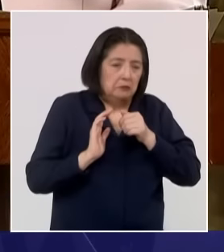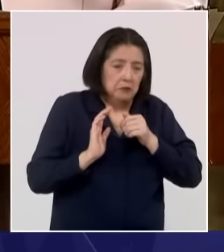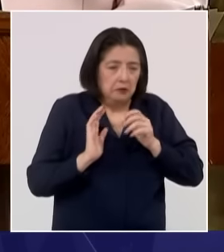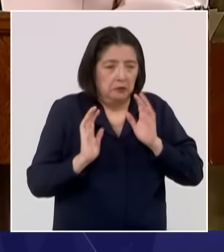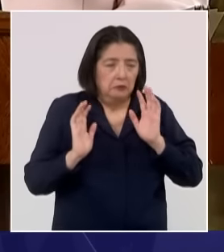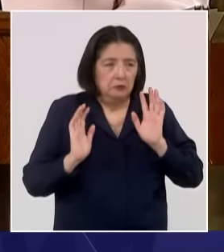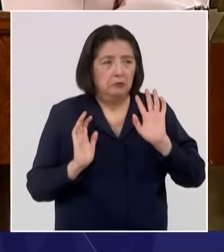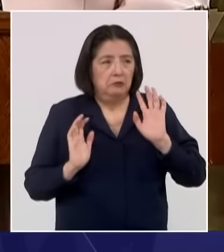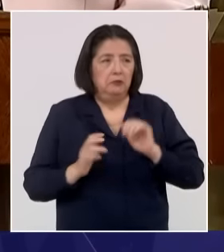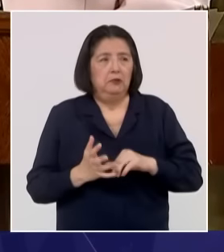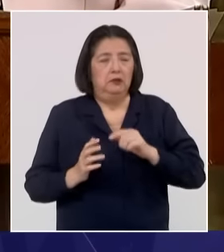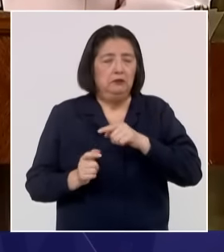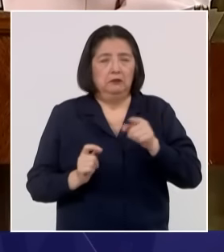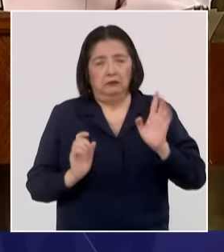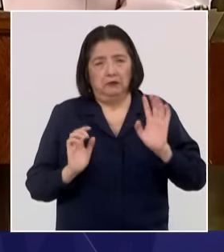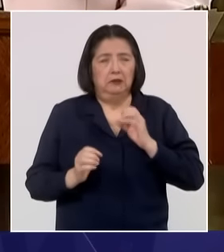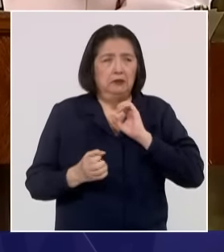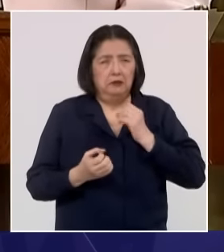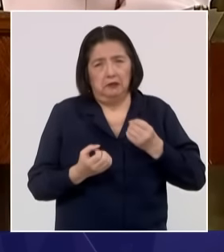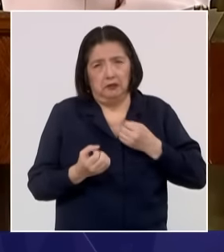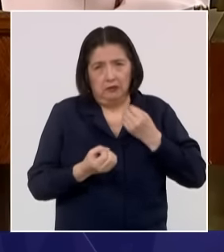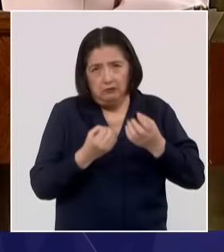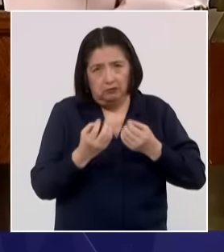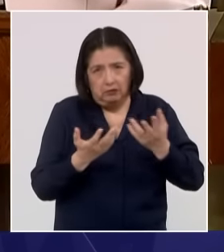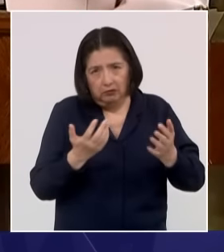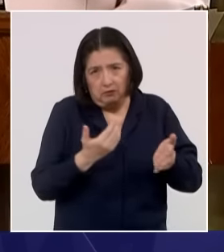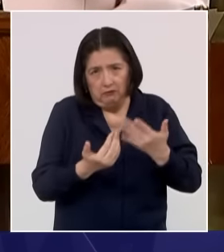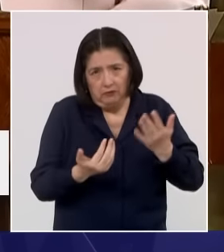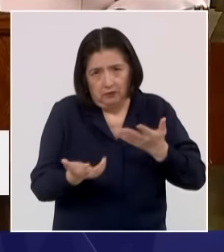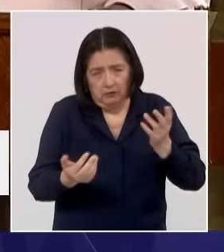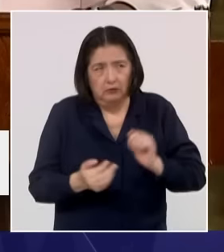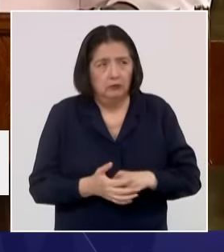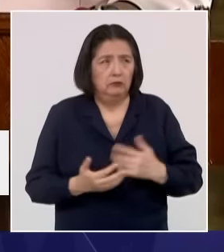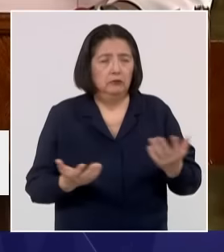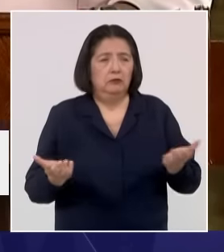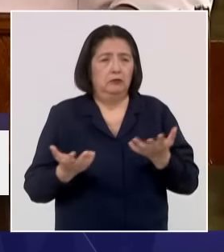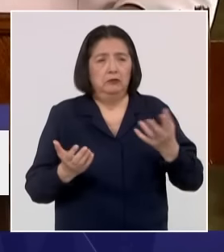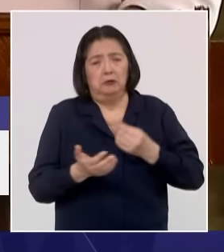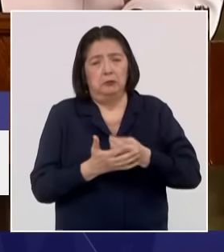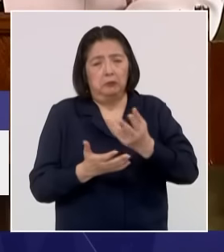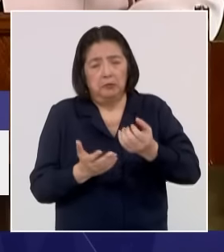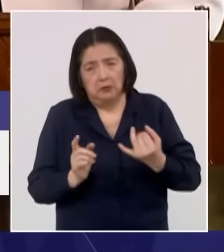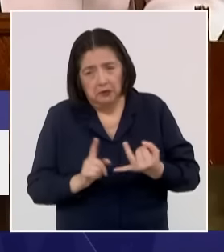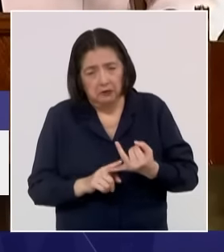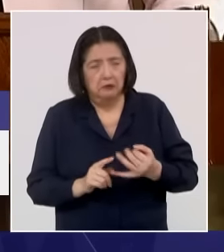mucho secretismo alrededor de decir algo tan simple como dónde compraste el reloj,